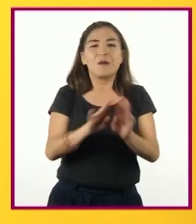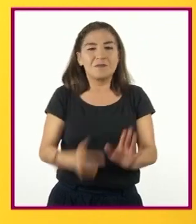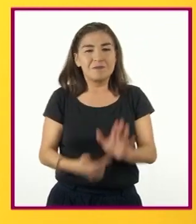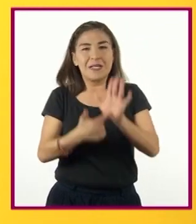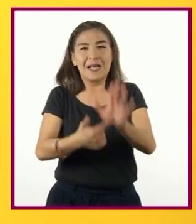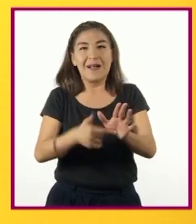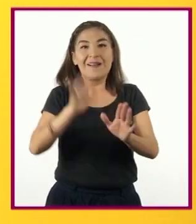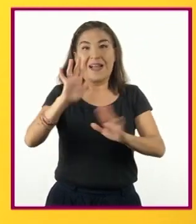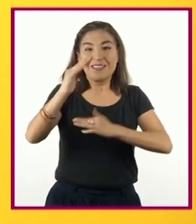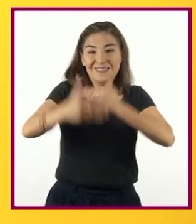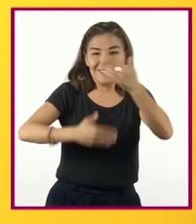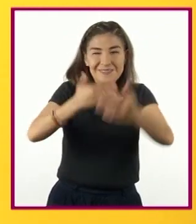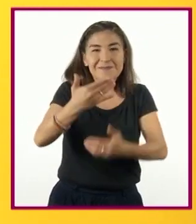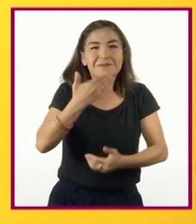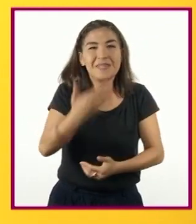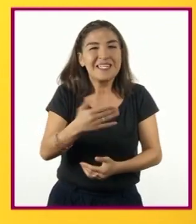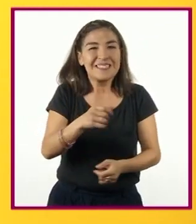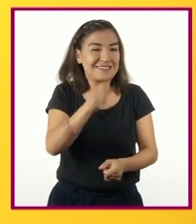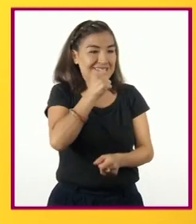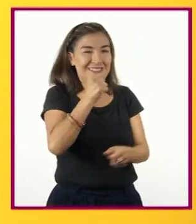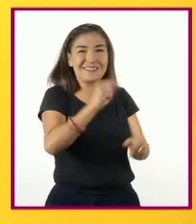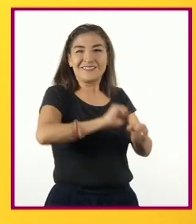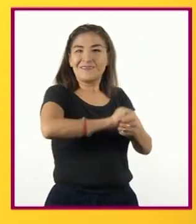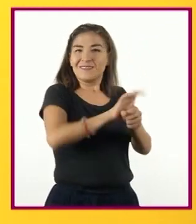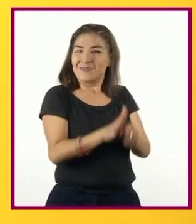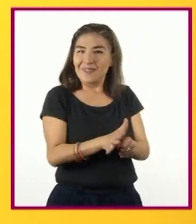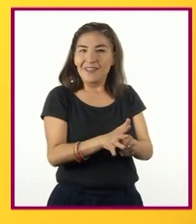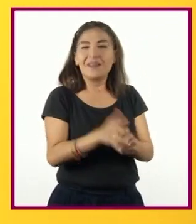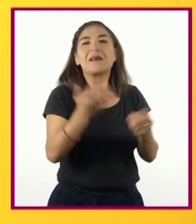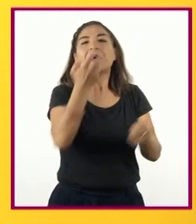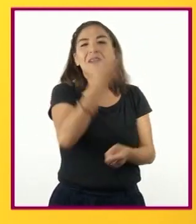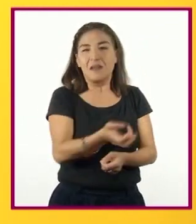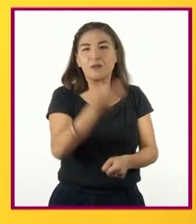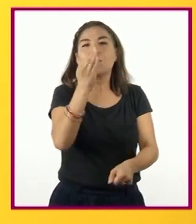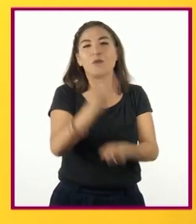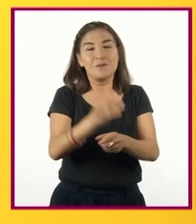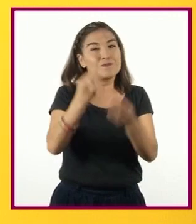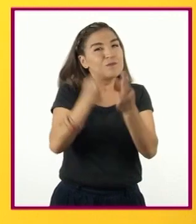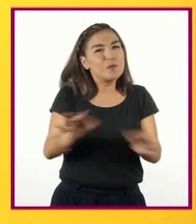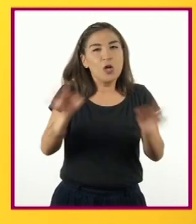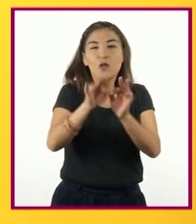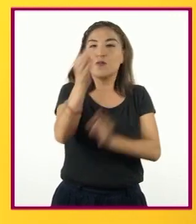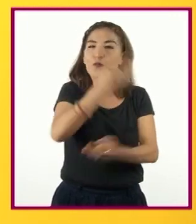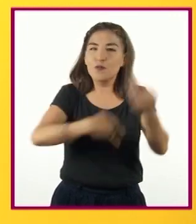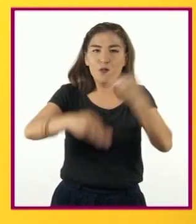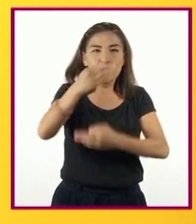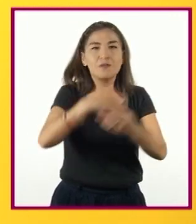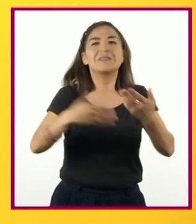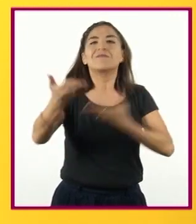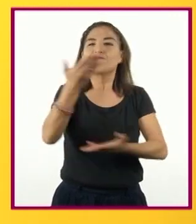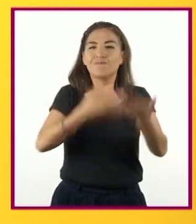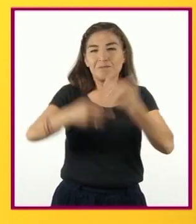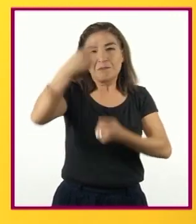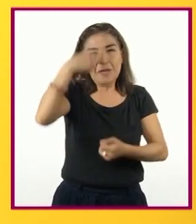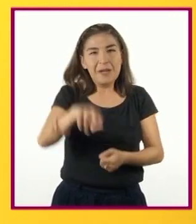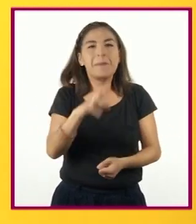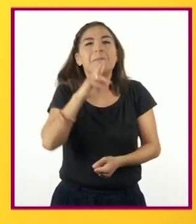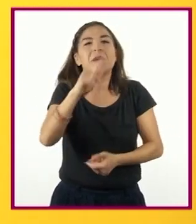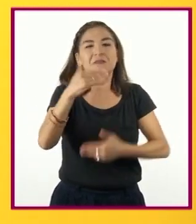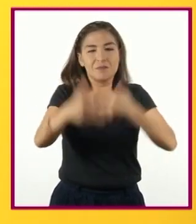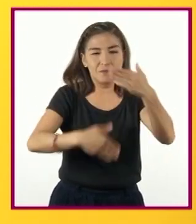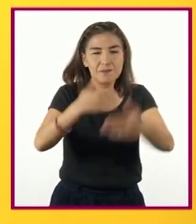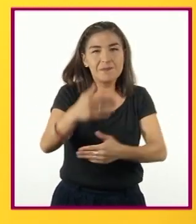avances logrados antes de la pandemia. Es importante que todas y todos colaboremos en la mejora de